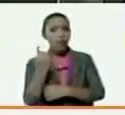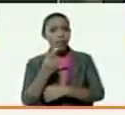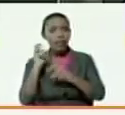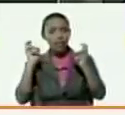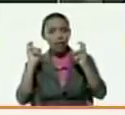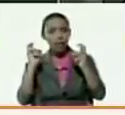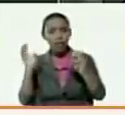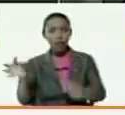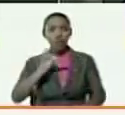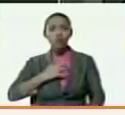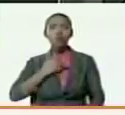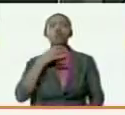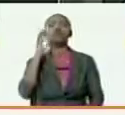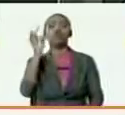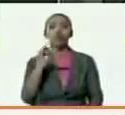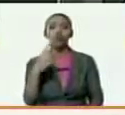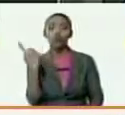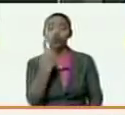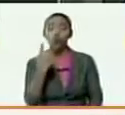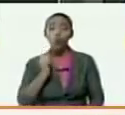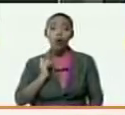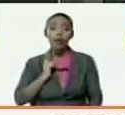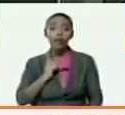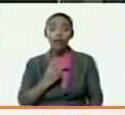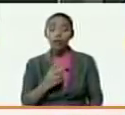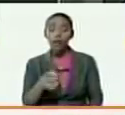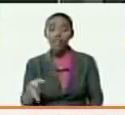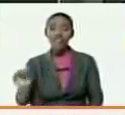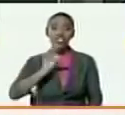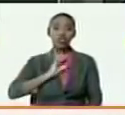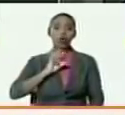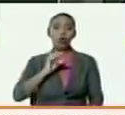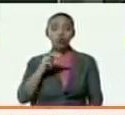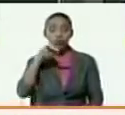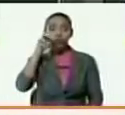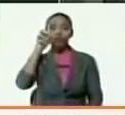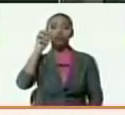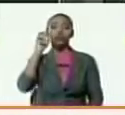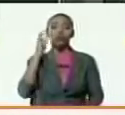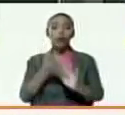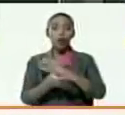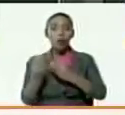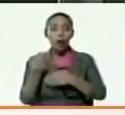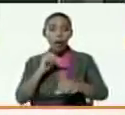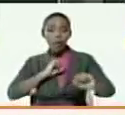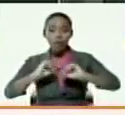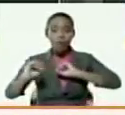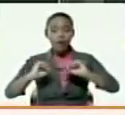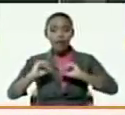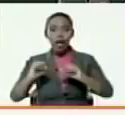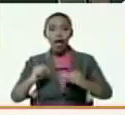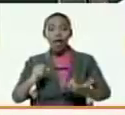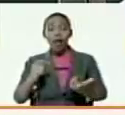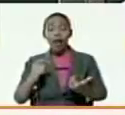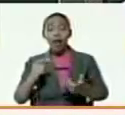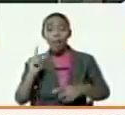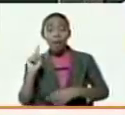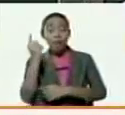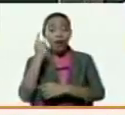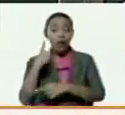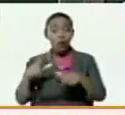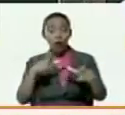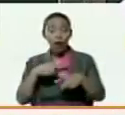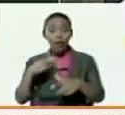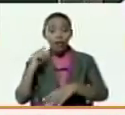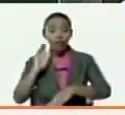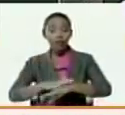cualquier infección respiratoria aguda, que dicho sea de paso, es la primera causa de morbilidad, es decir, la primera causa de consulta de la población venezolana.